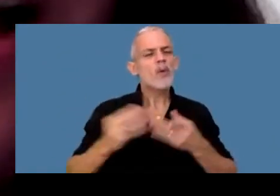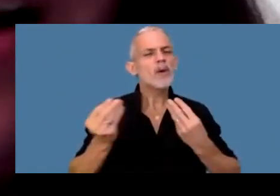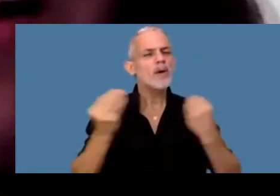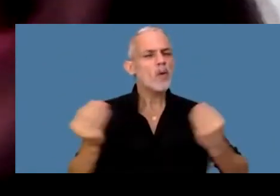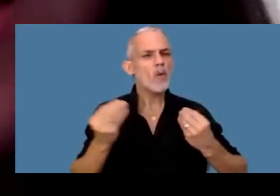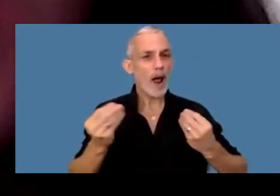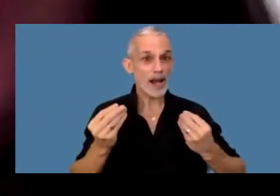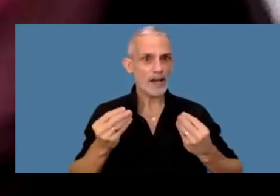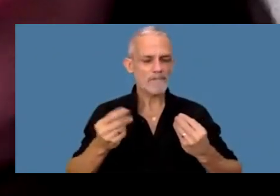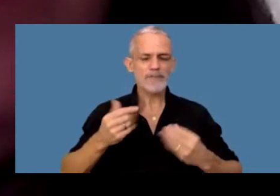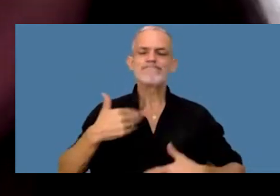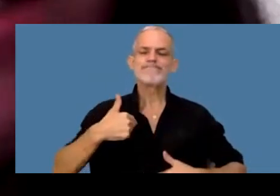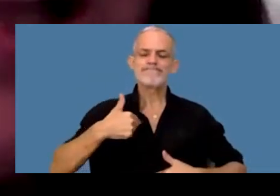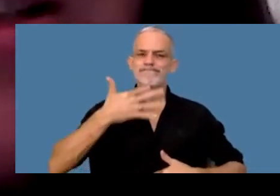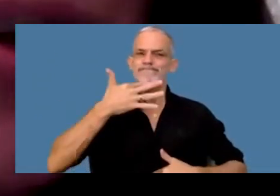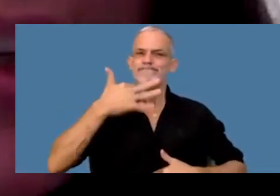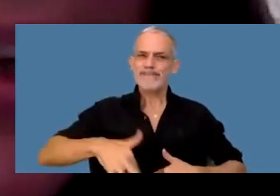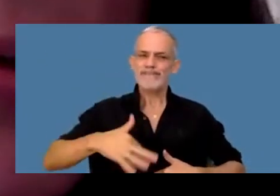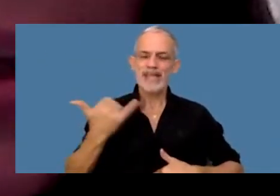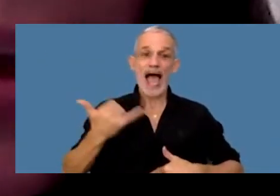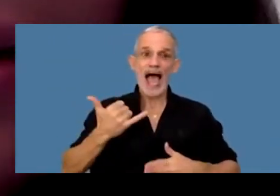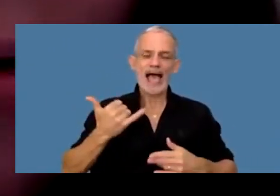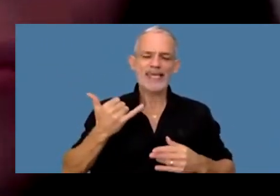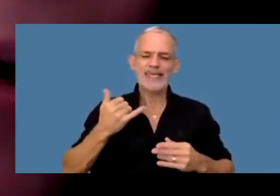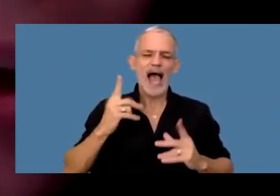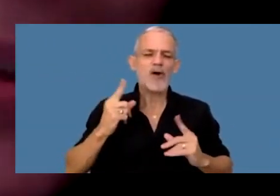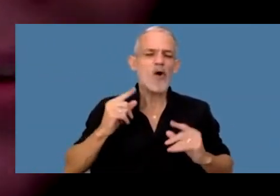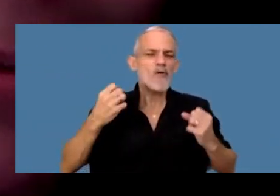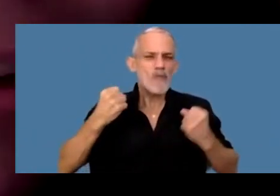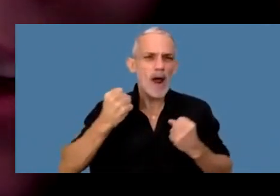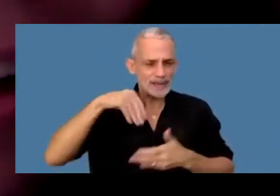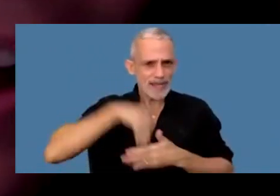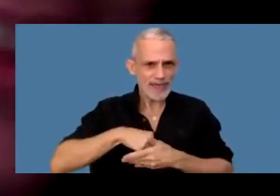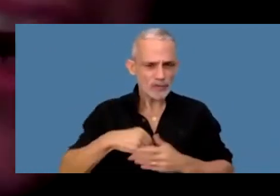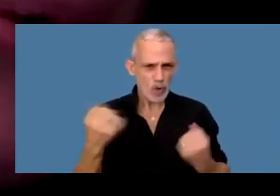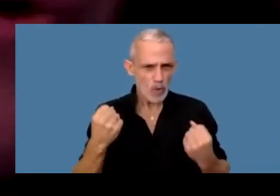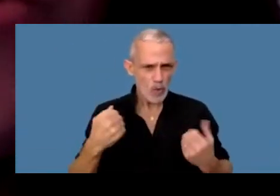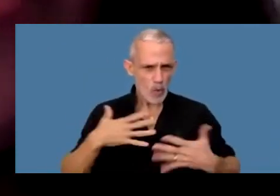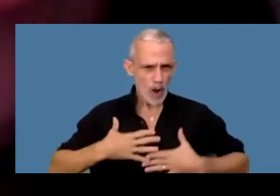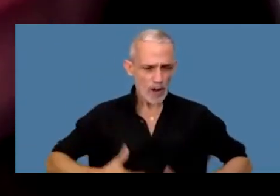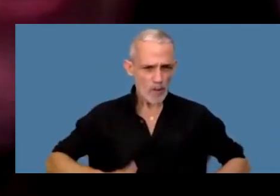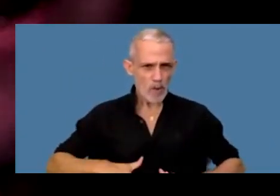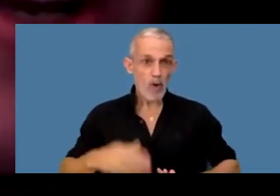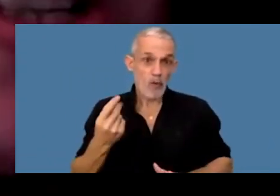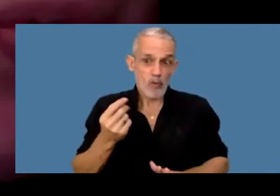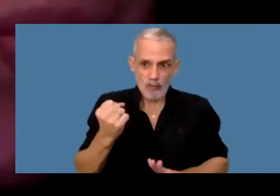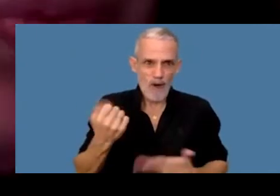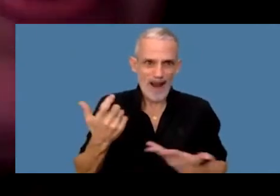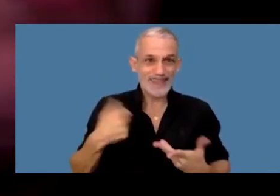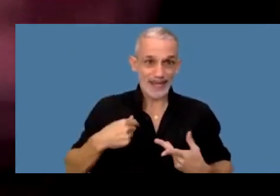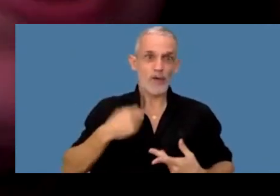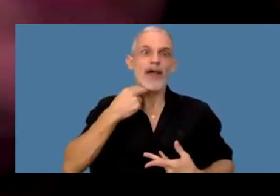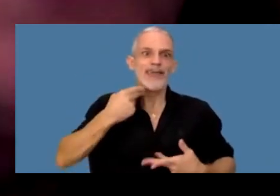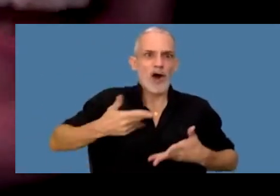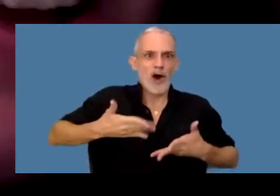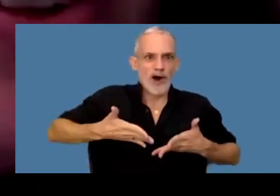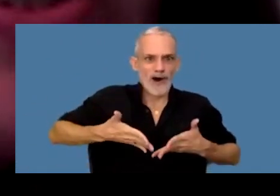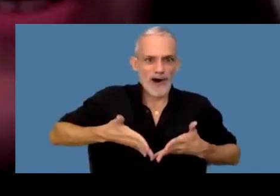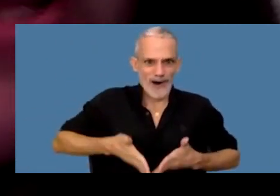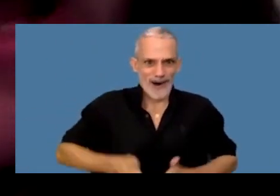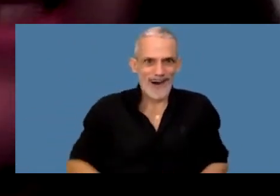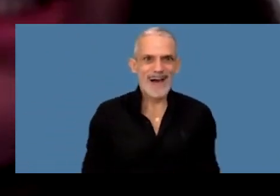ejemplo, hoy por hoy es muy común escuchar, capaz que ustedes lo han escuchado, que existe una técnica para el manejo del